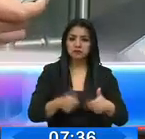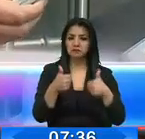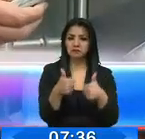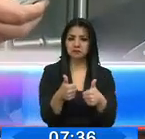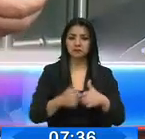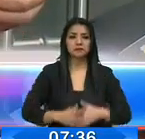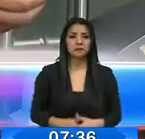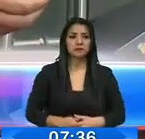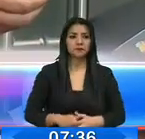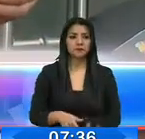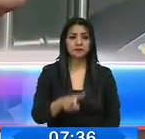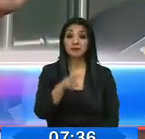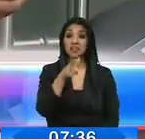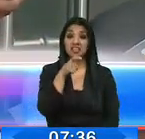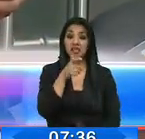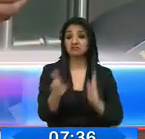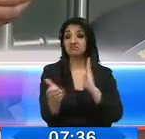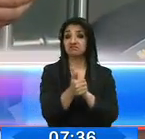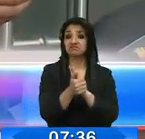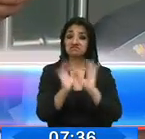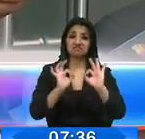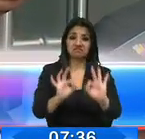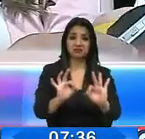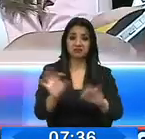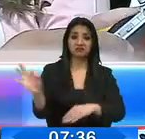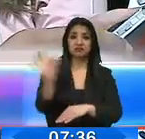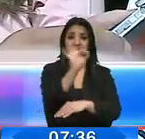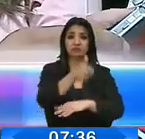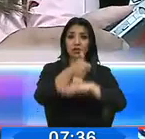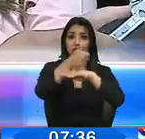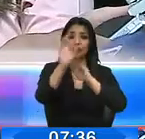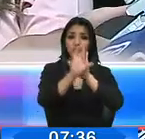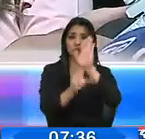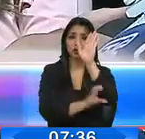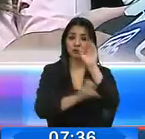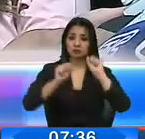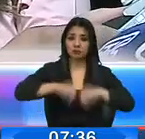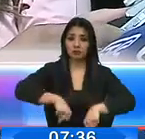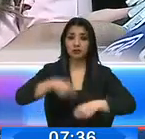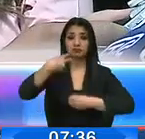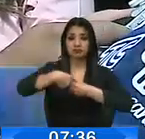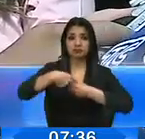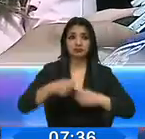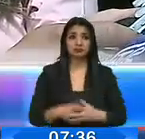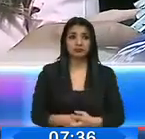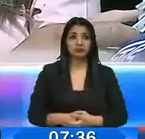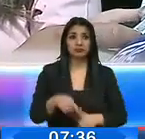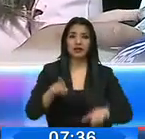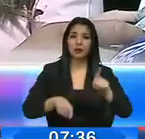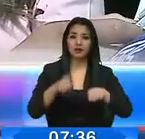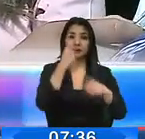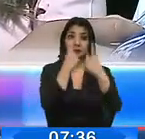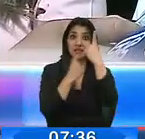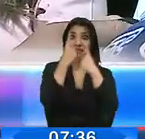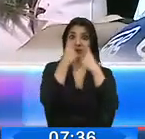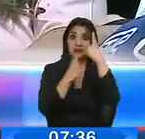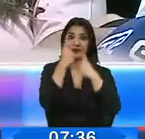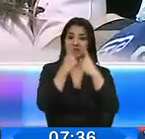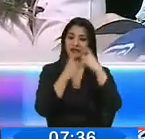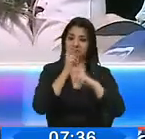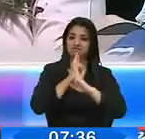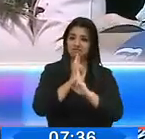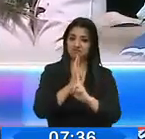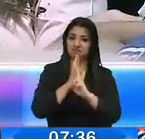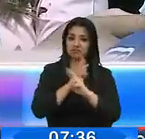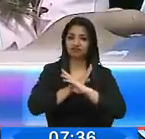ver quiénes podemos ir a la Corte Constitucional. Han sido algunas preguntas, obviamente, he defendido mi posición, que